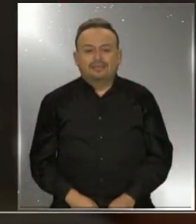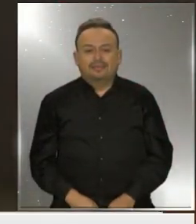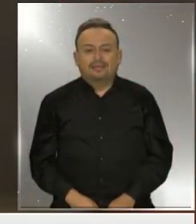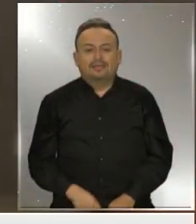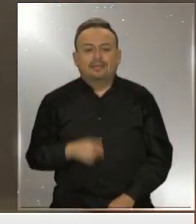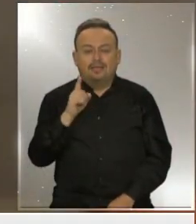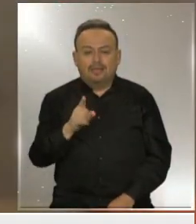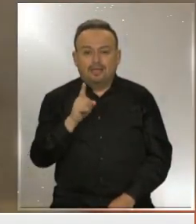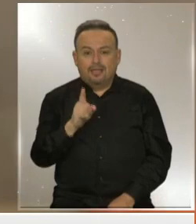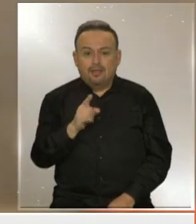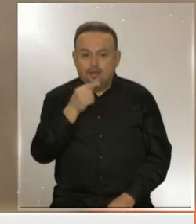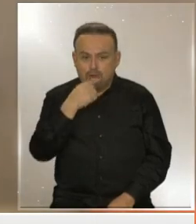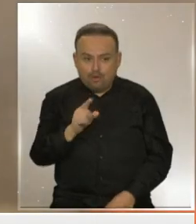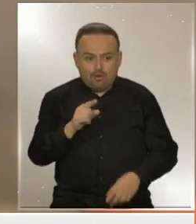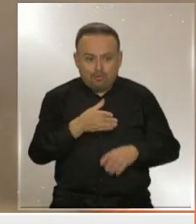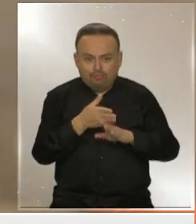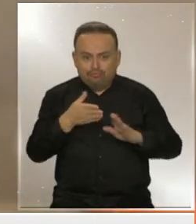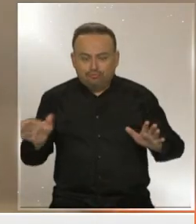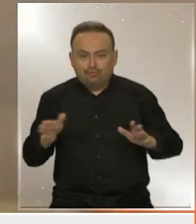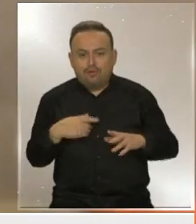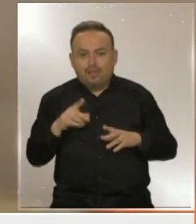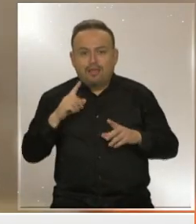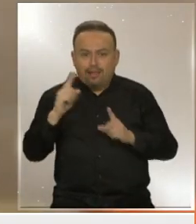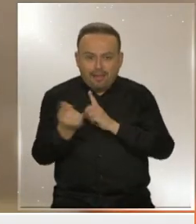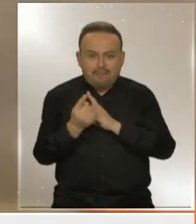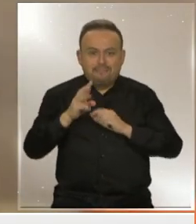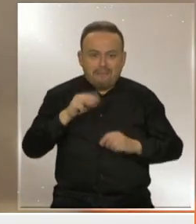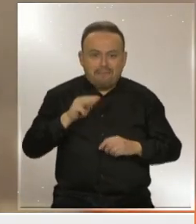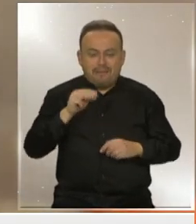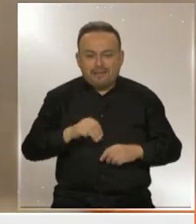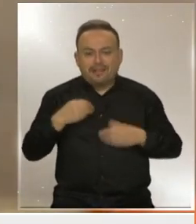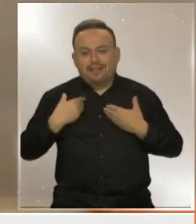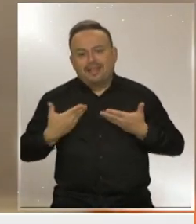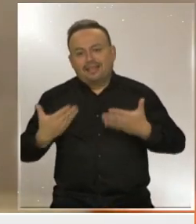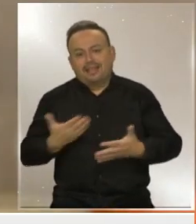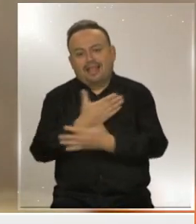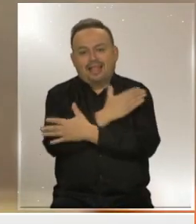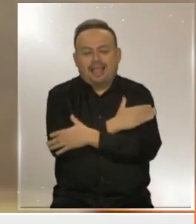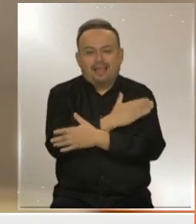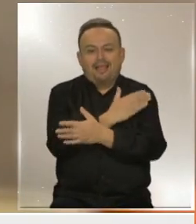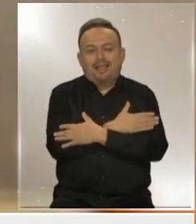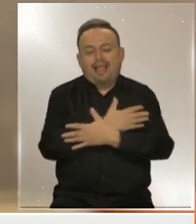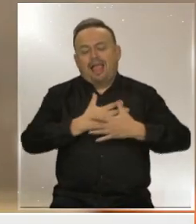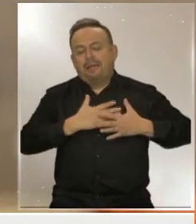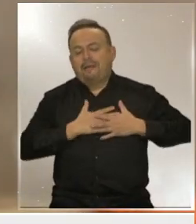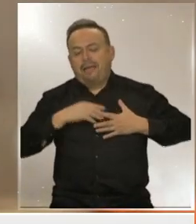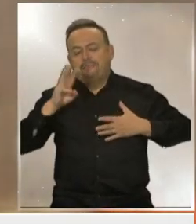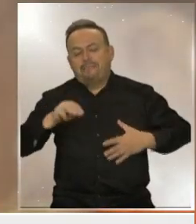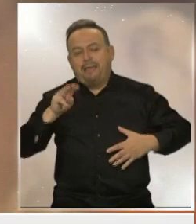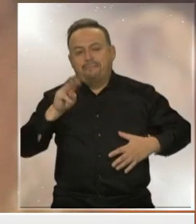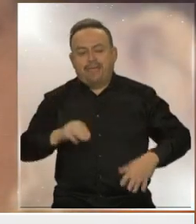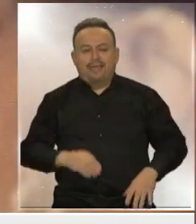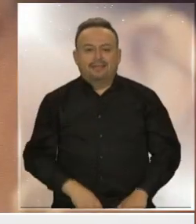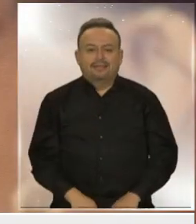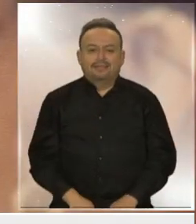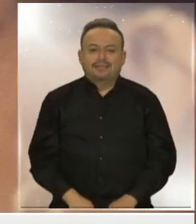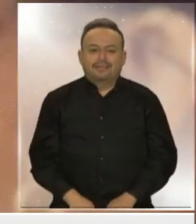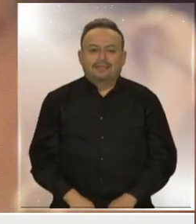Esos días pasarán, te lo juro, mamá, para darte un abrazo de amor, mamá.